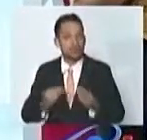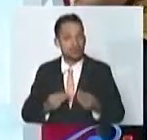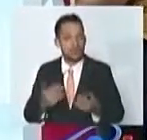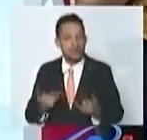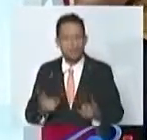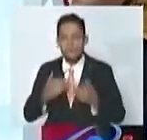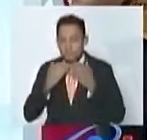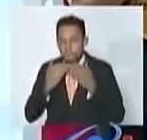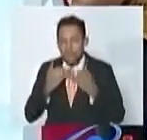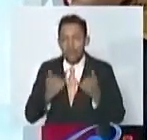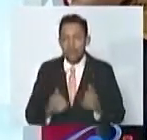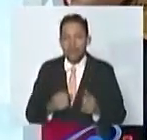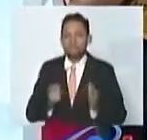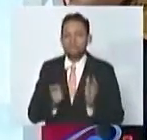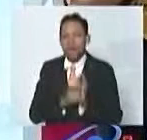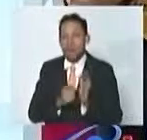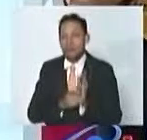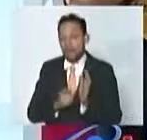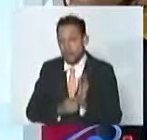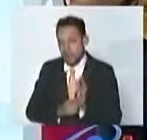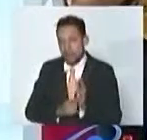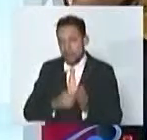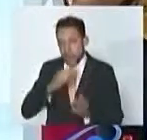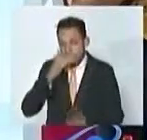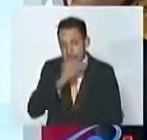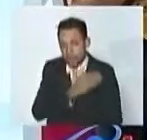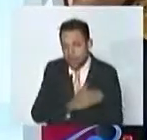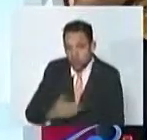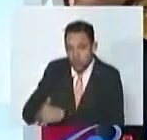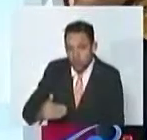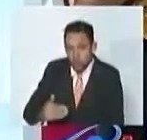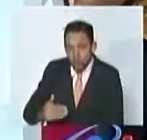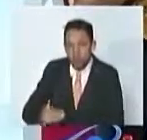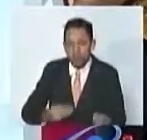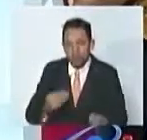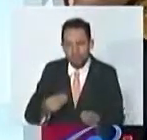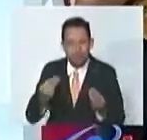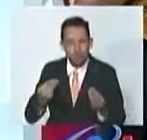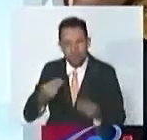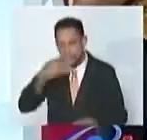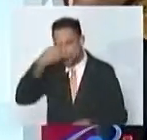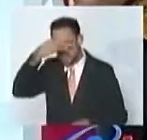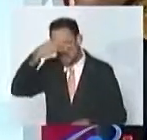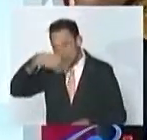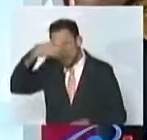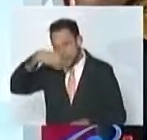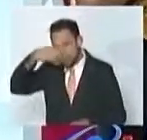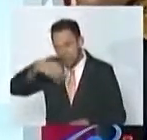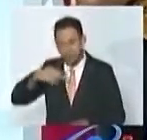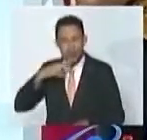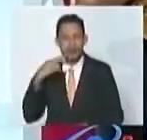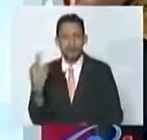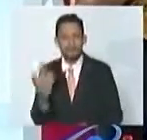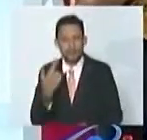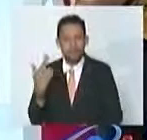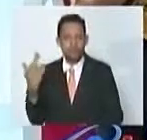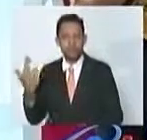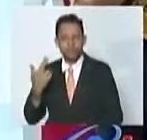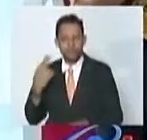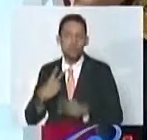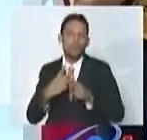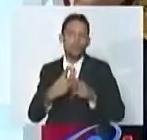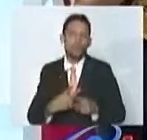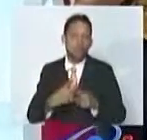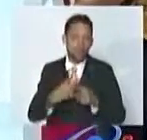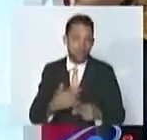muchas veces, porque son niños que tienen varias, o sea, gripas a repetición, como lo digo, y resulta